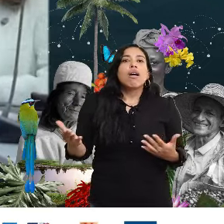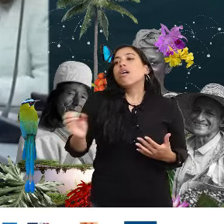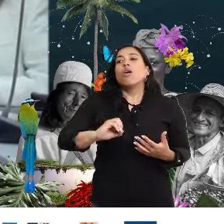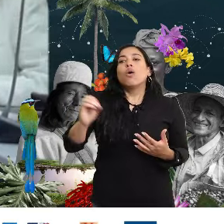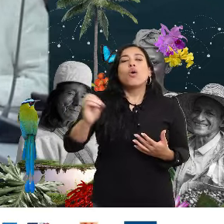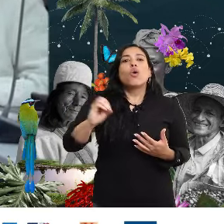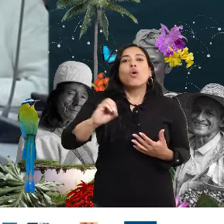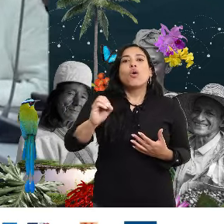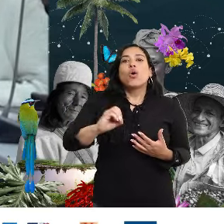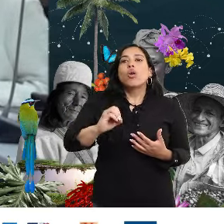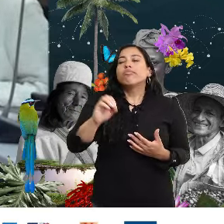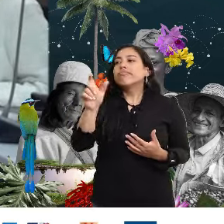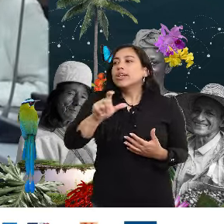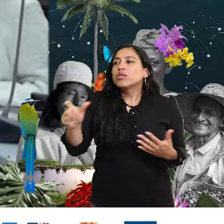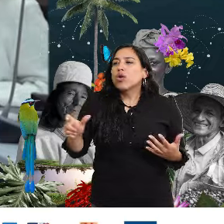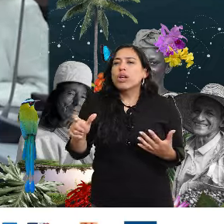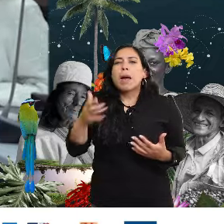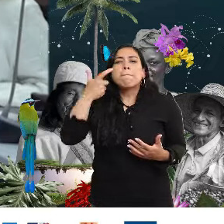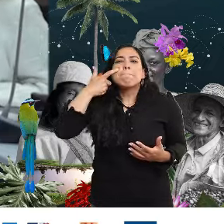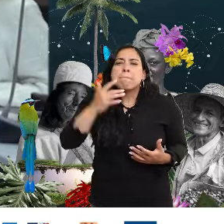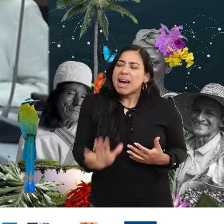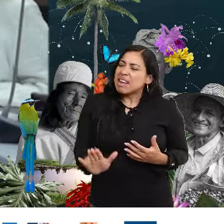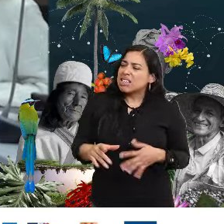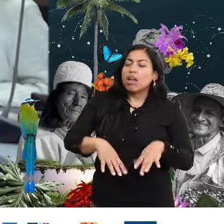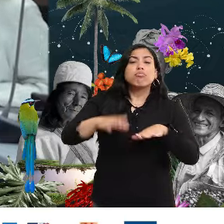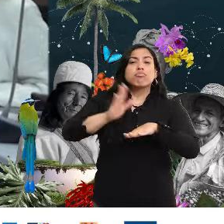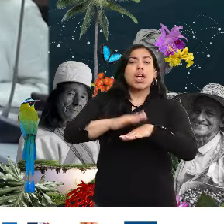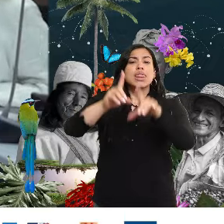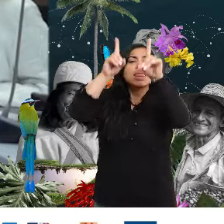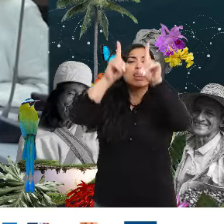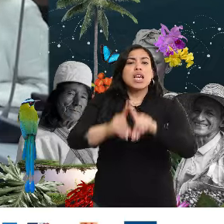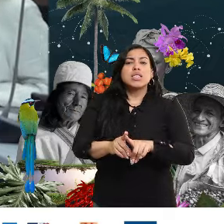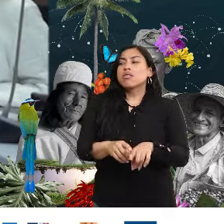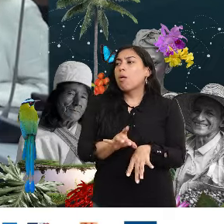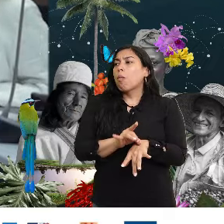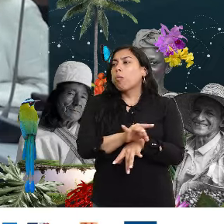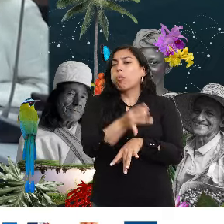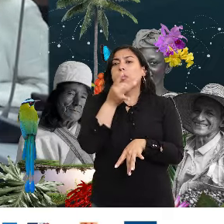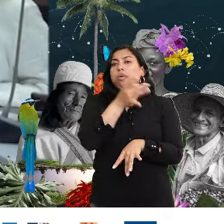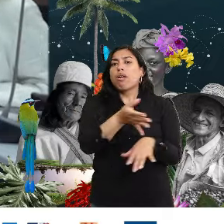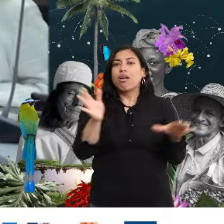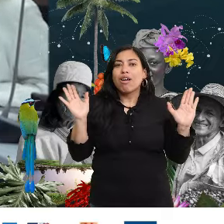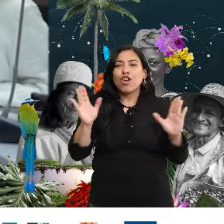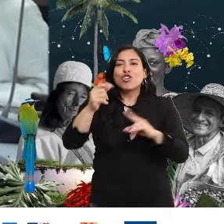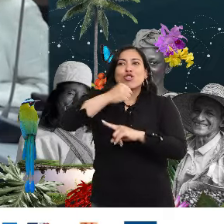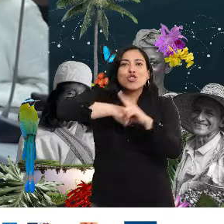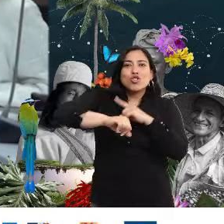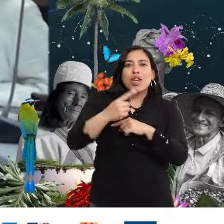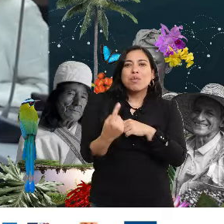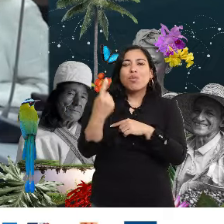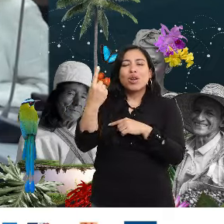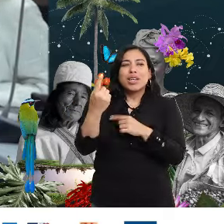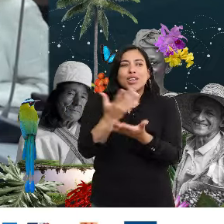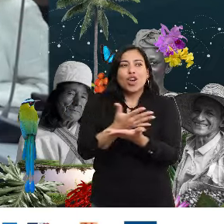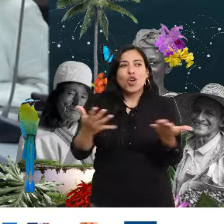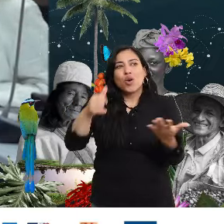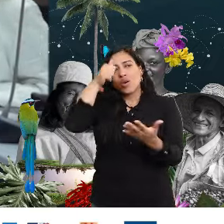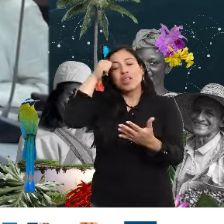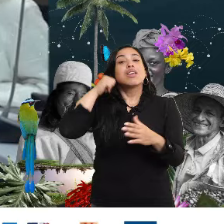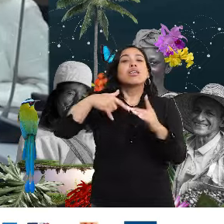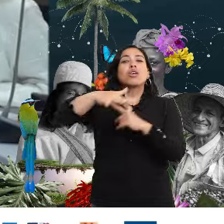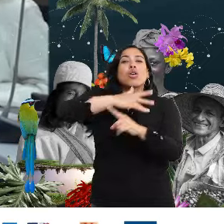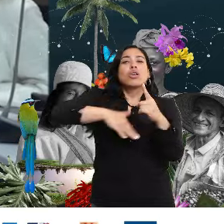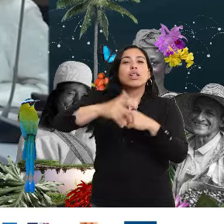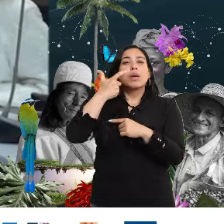que pareciera que se toman decisiones sobre el sujeto social y político, por el